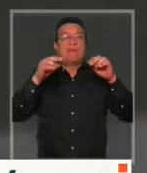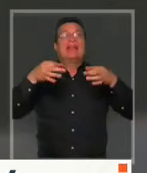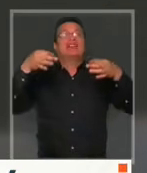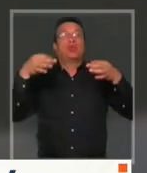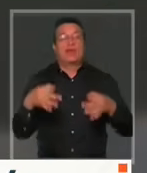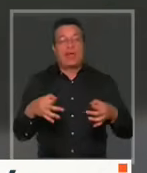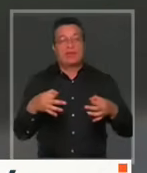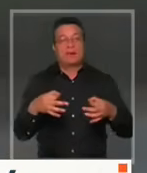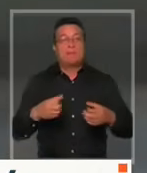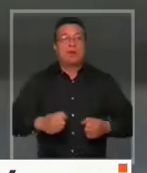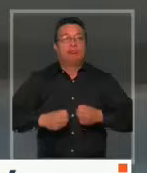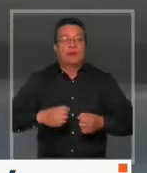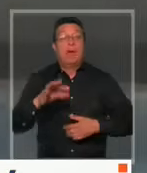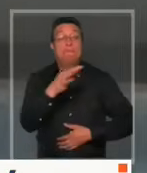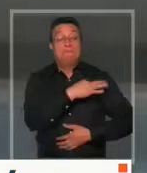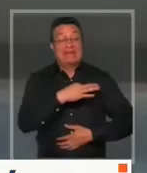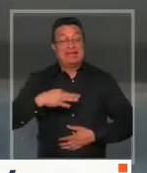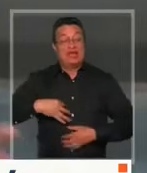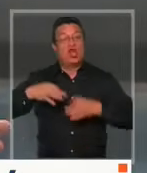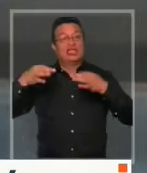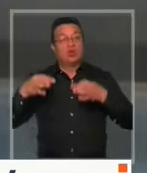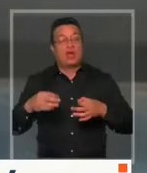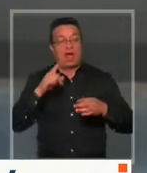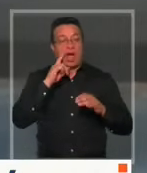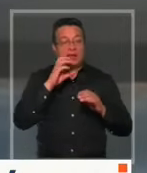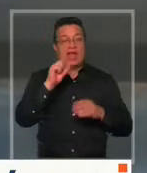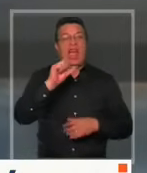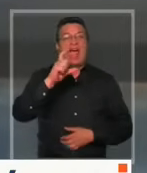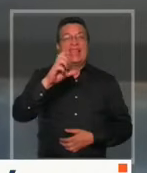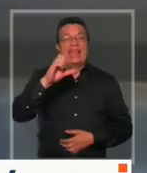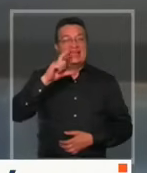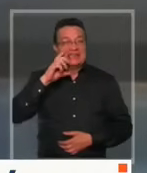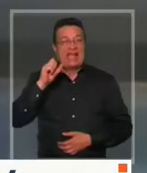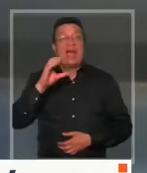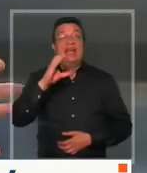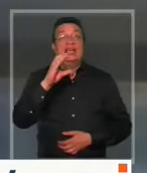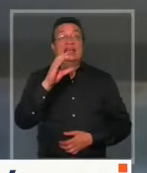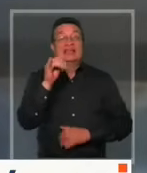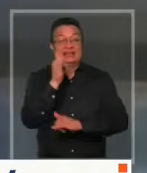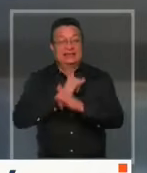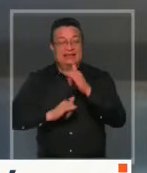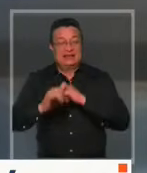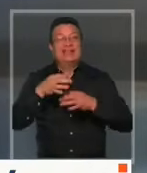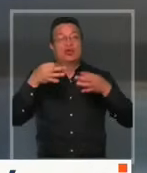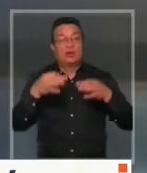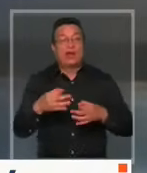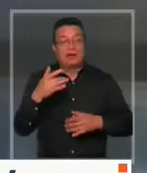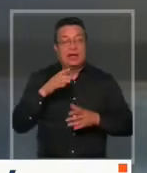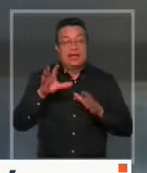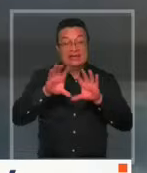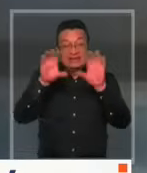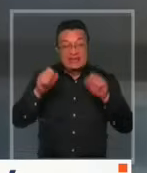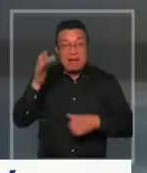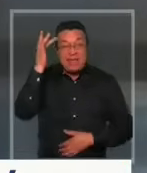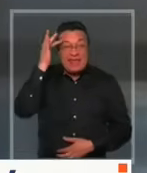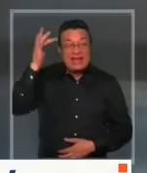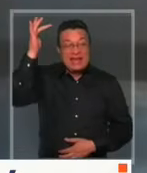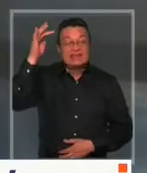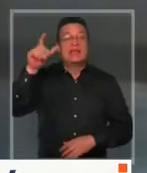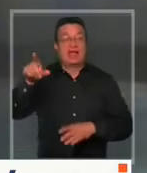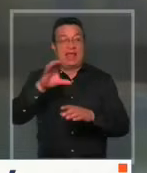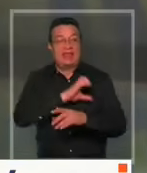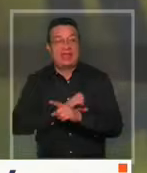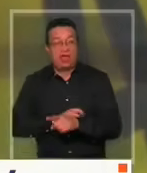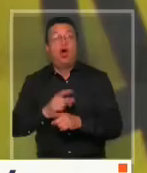Va a quedar no solo un Ministerio de Seguridad, va a quedar una agencia de ciberseguridad, va a quedar un sistema de inteligencia del Estado, va a quedar una fiscalía con una ley